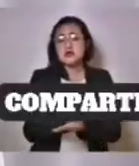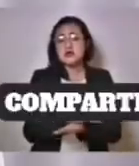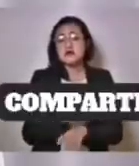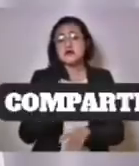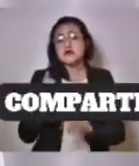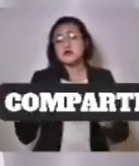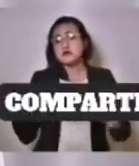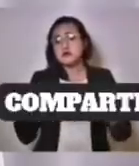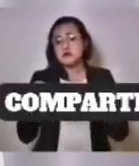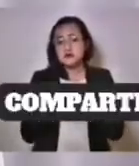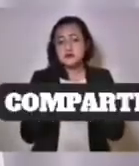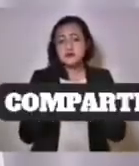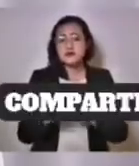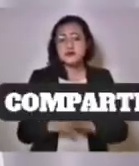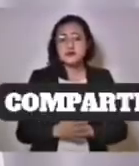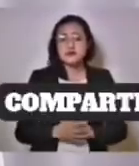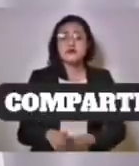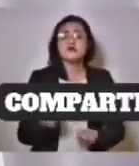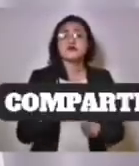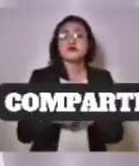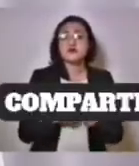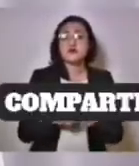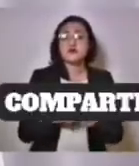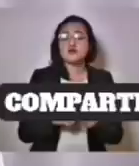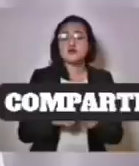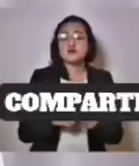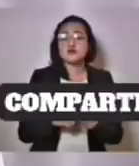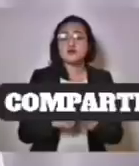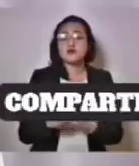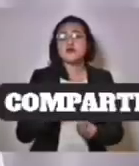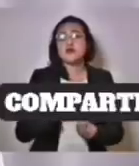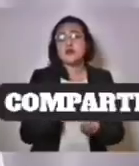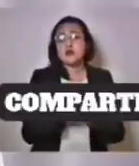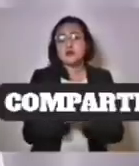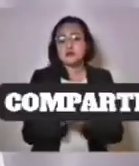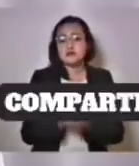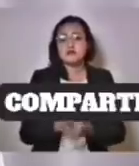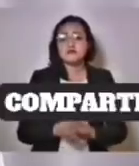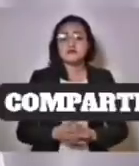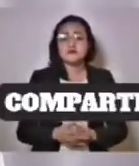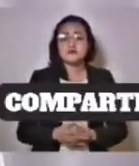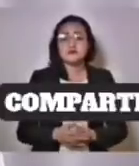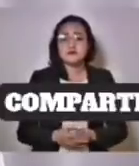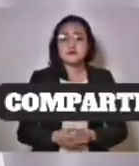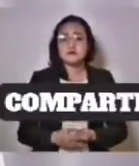de institución donde reciben clases.